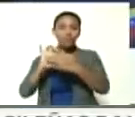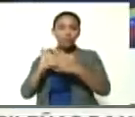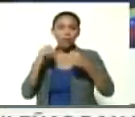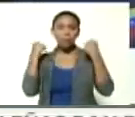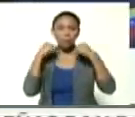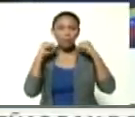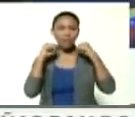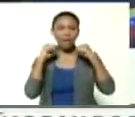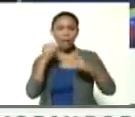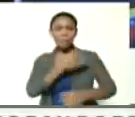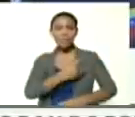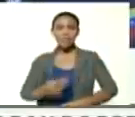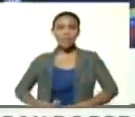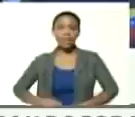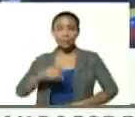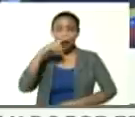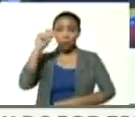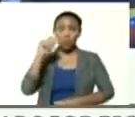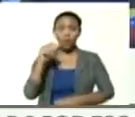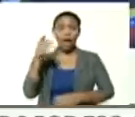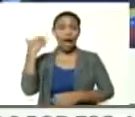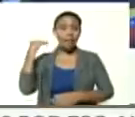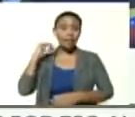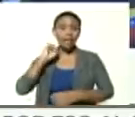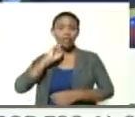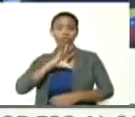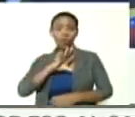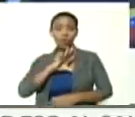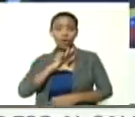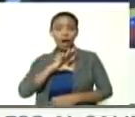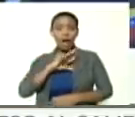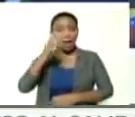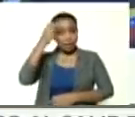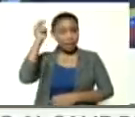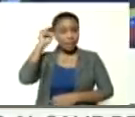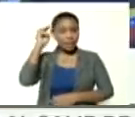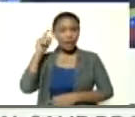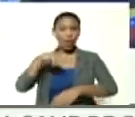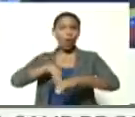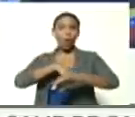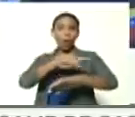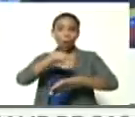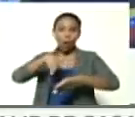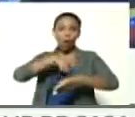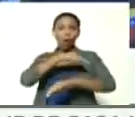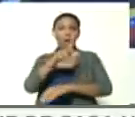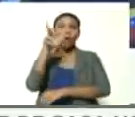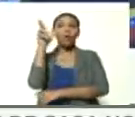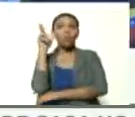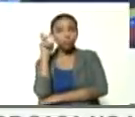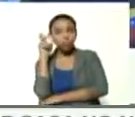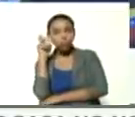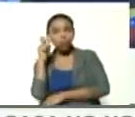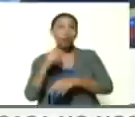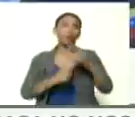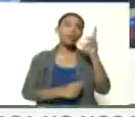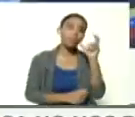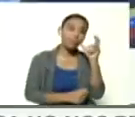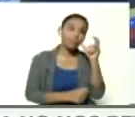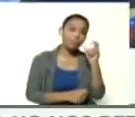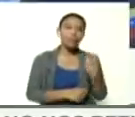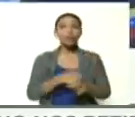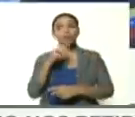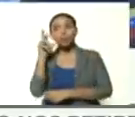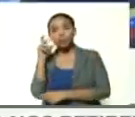práctica era el presidente Maduro, entonces canciller, que tenía que pasar por horas y horas de escuchar una parte, de escuchar a la otra, y